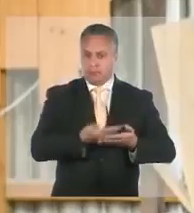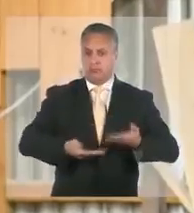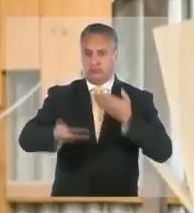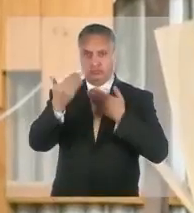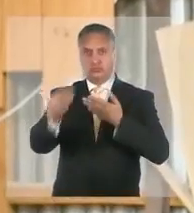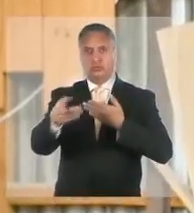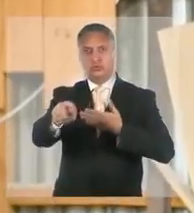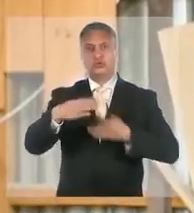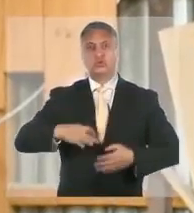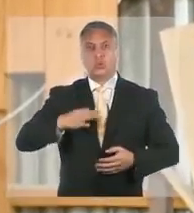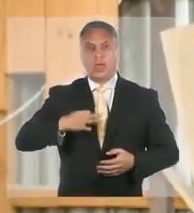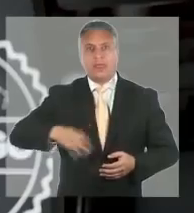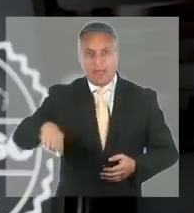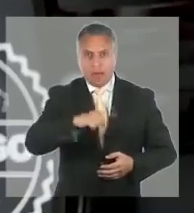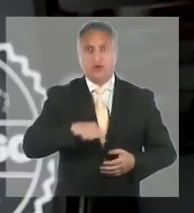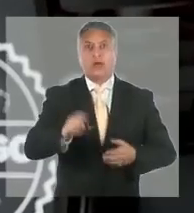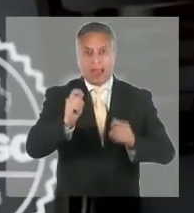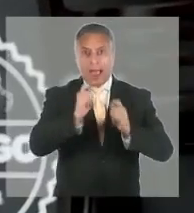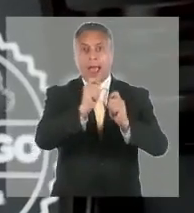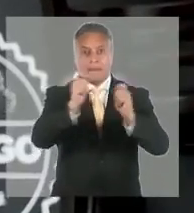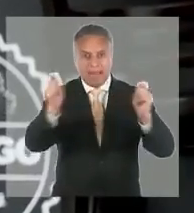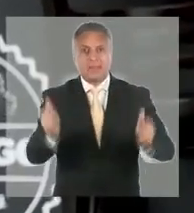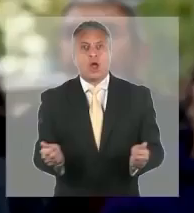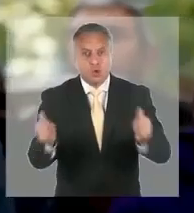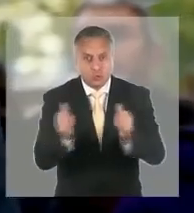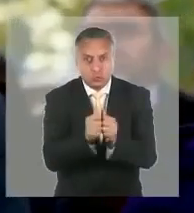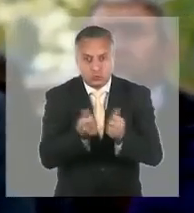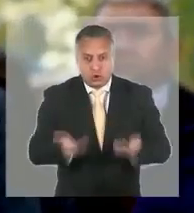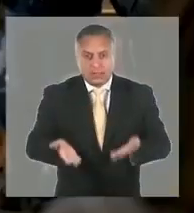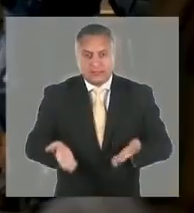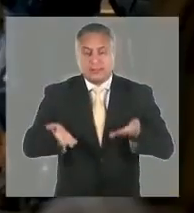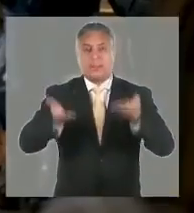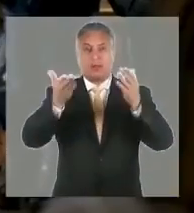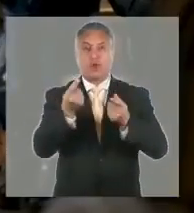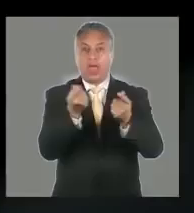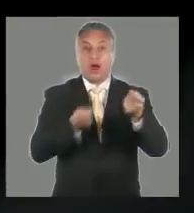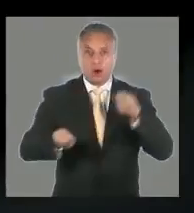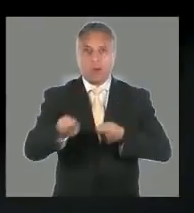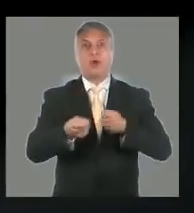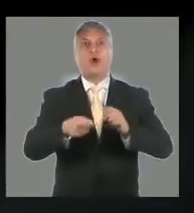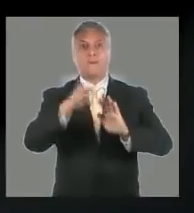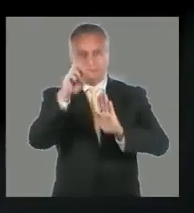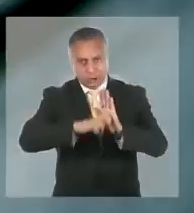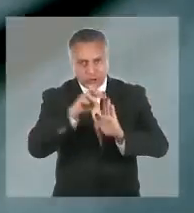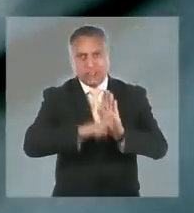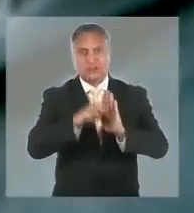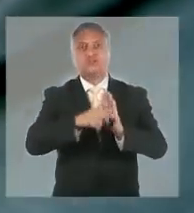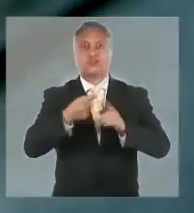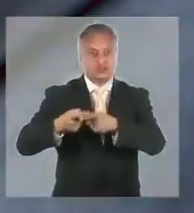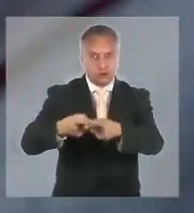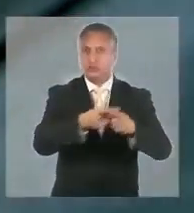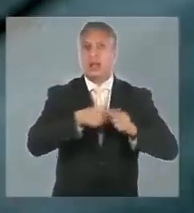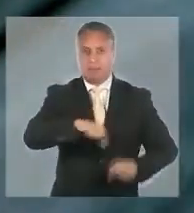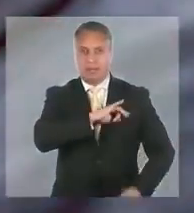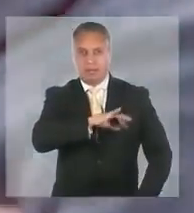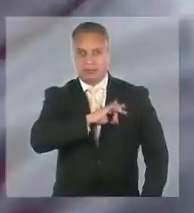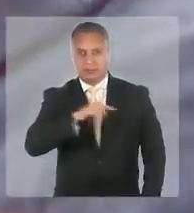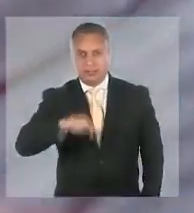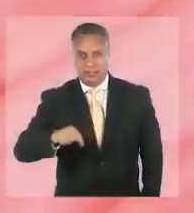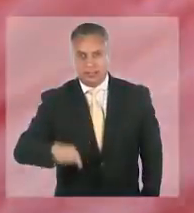la campaña que, junto al crecimiento económico, propone un proyecto de justicia social para nuestro país.